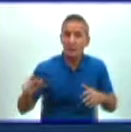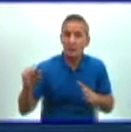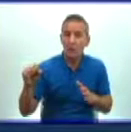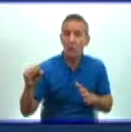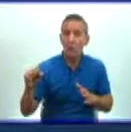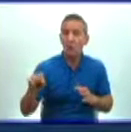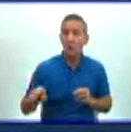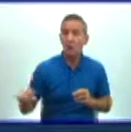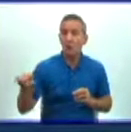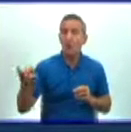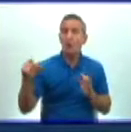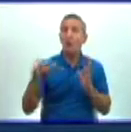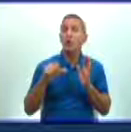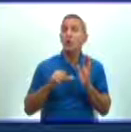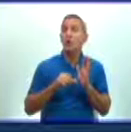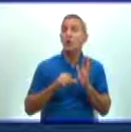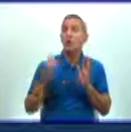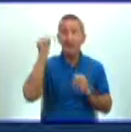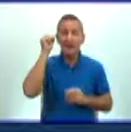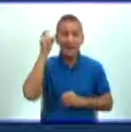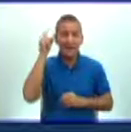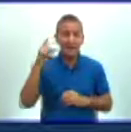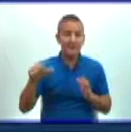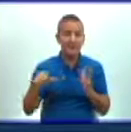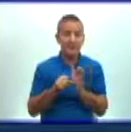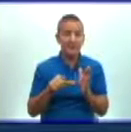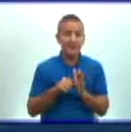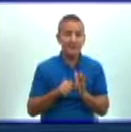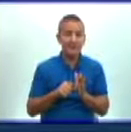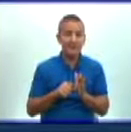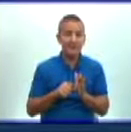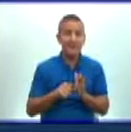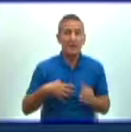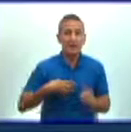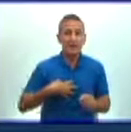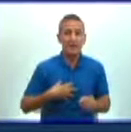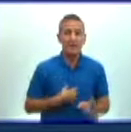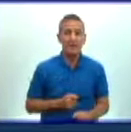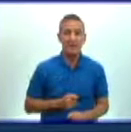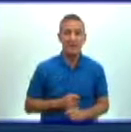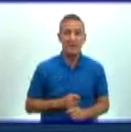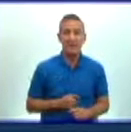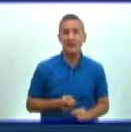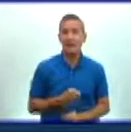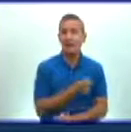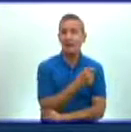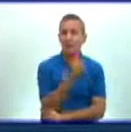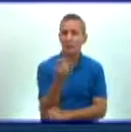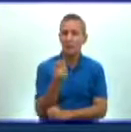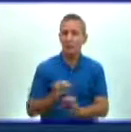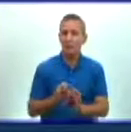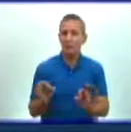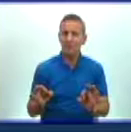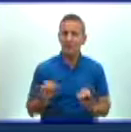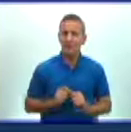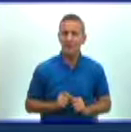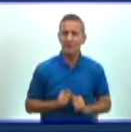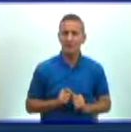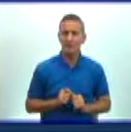tan especial como este, capaz de dejar raíces en sus retoños, constituye una oportunidad